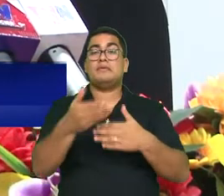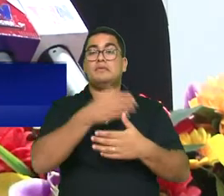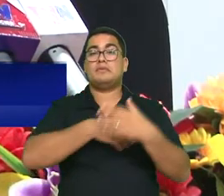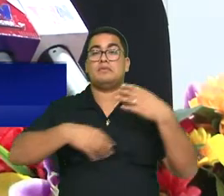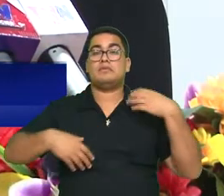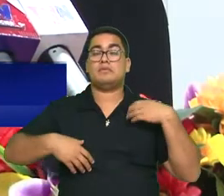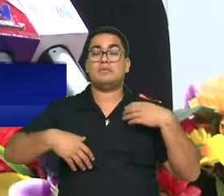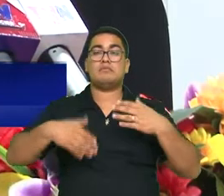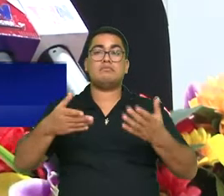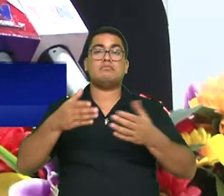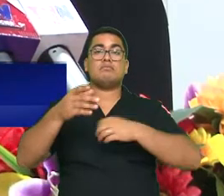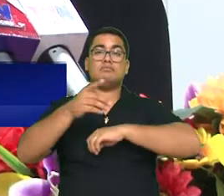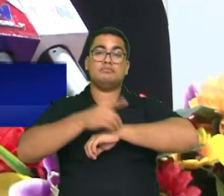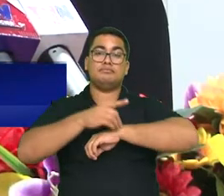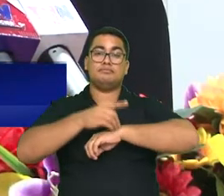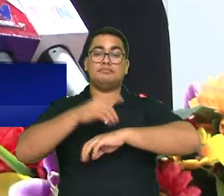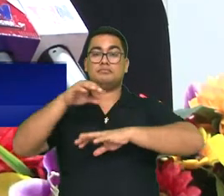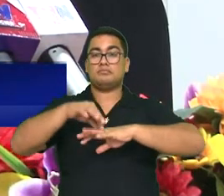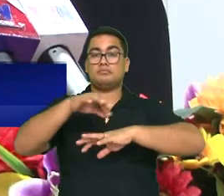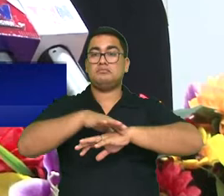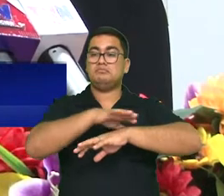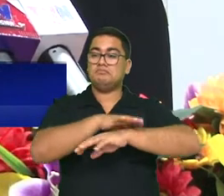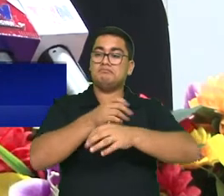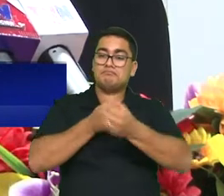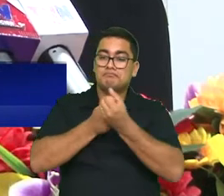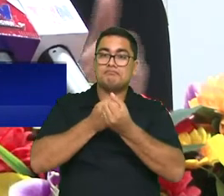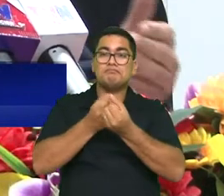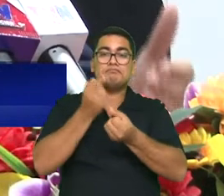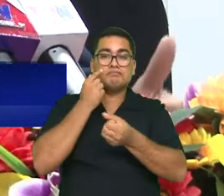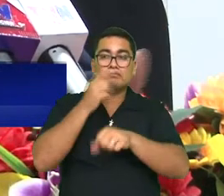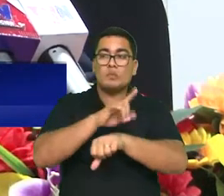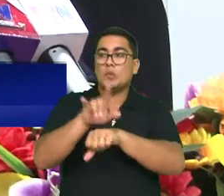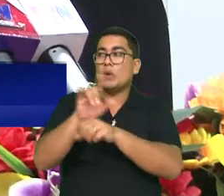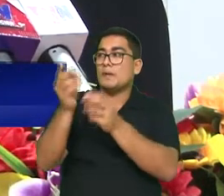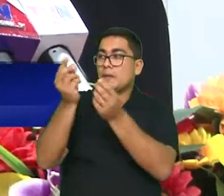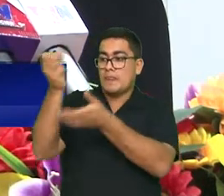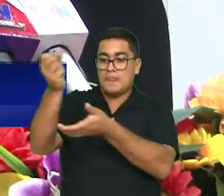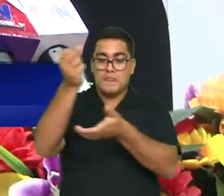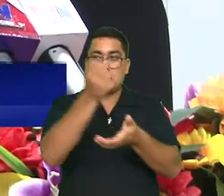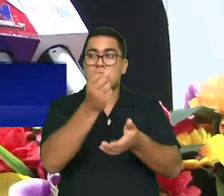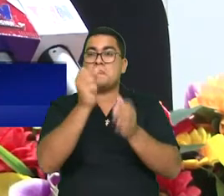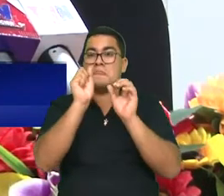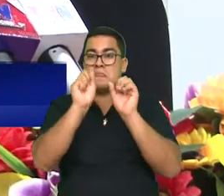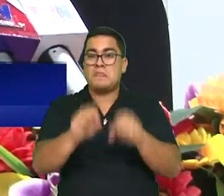y la compañera vicepresidente van a apoyarnos a ver dónde se consiguen los recursos para